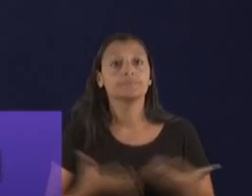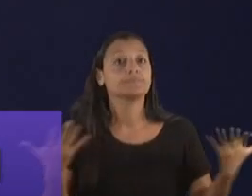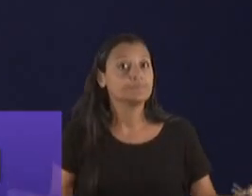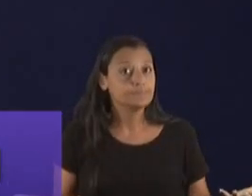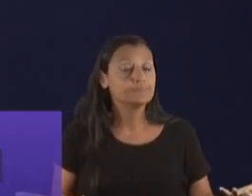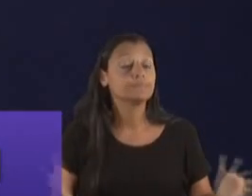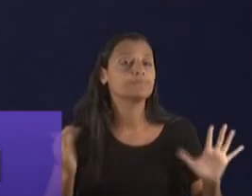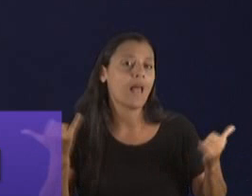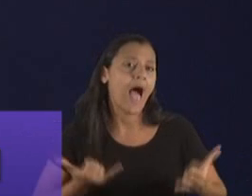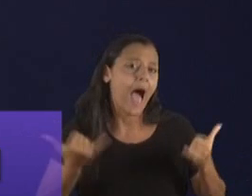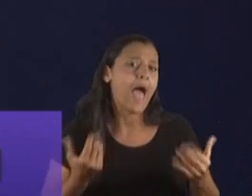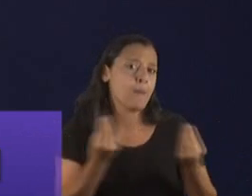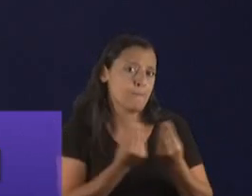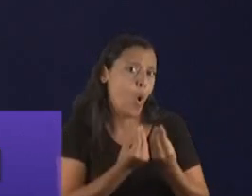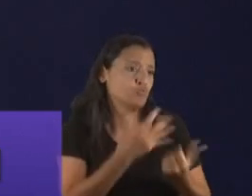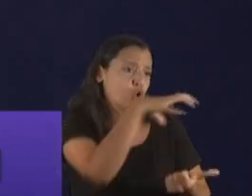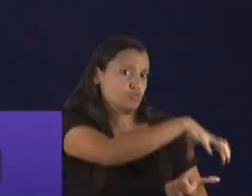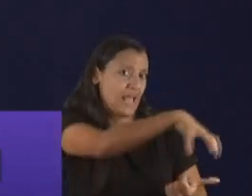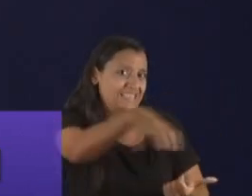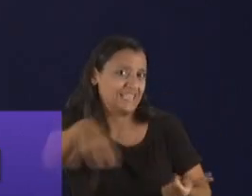un sinfín de institutos que el